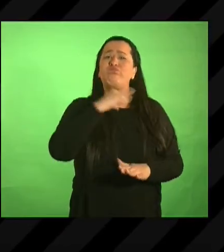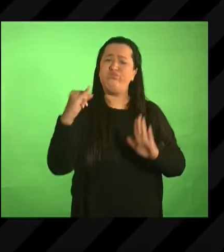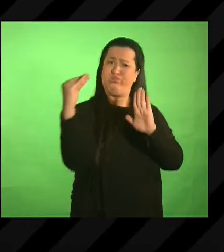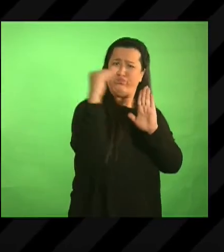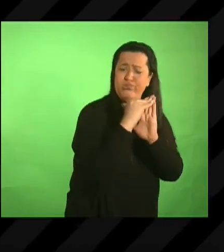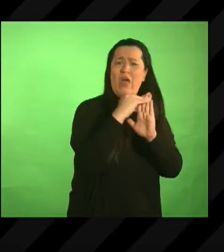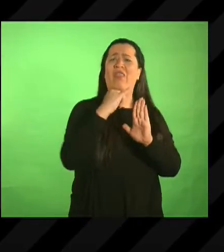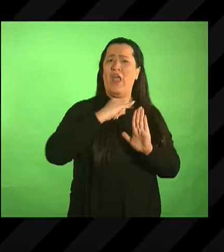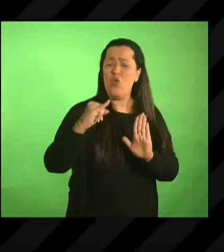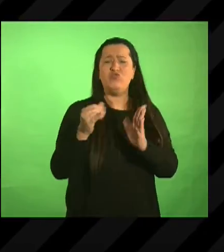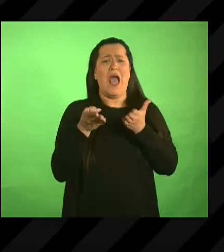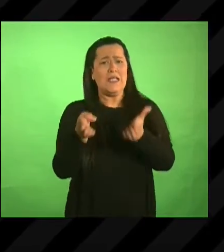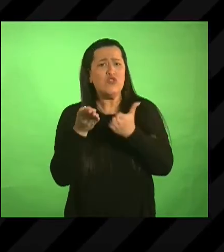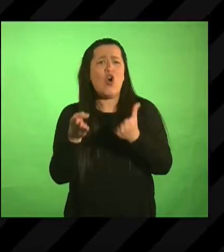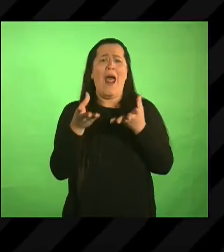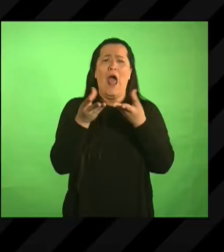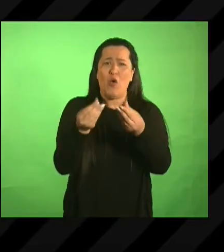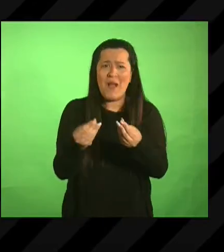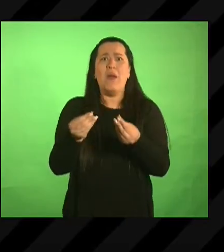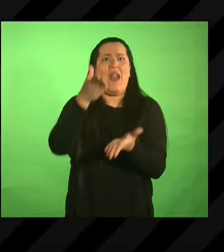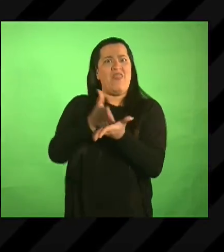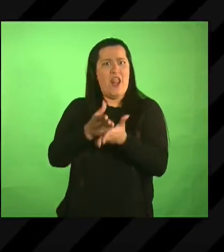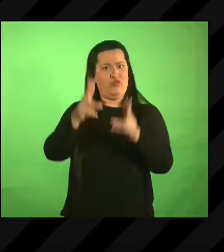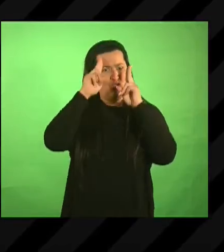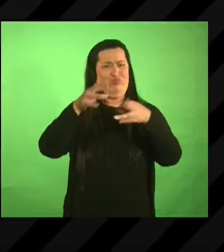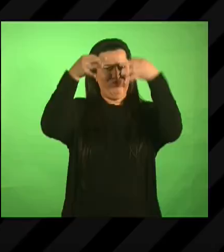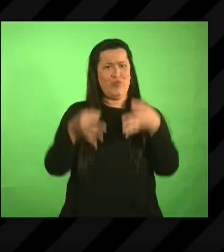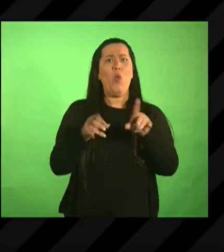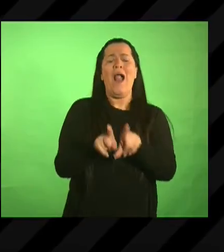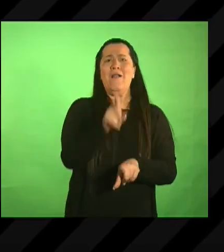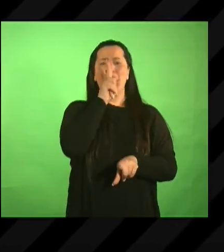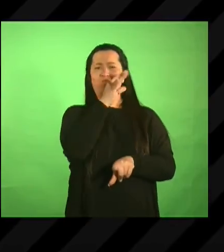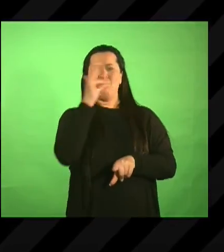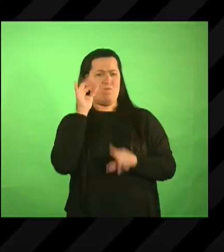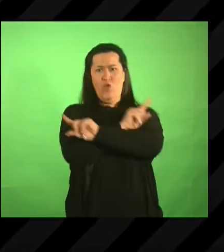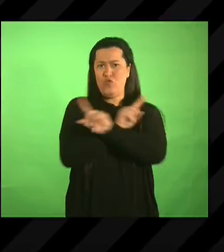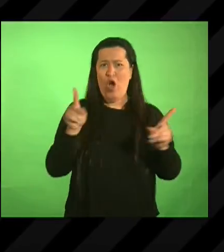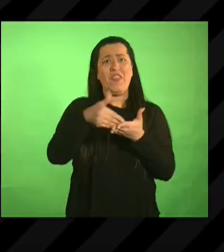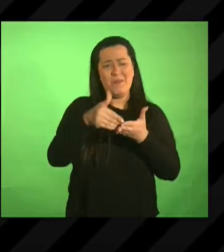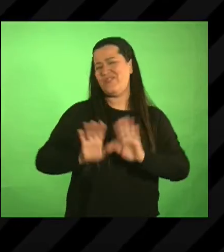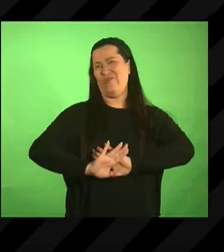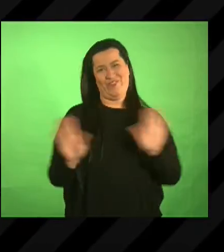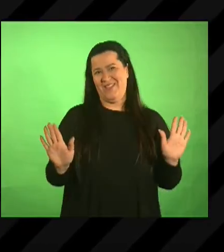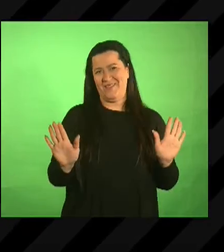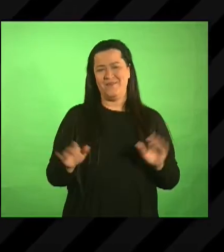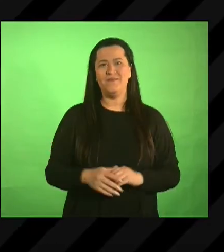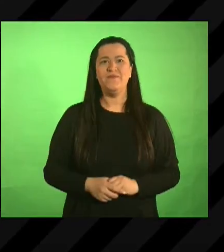y asesorarte para hacer valer tus derechos. No te quedes callado. La discriminación no va más.